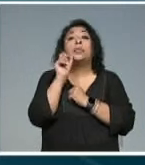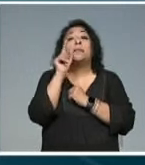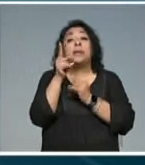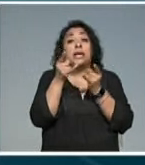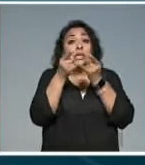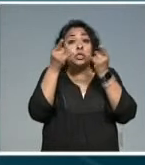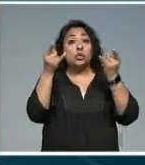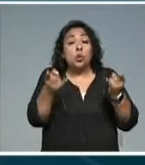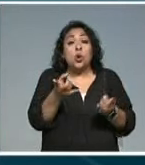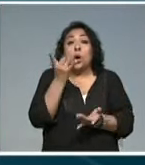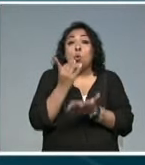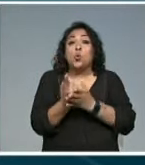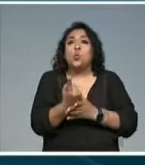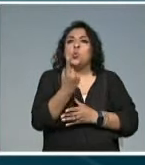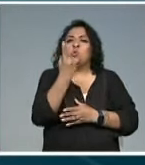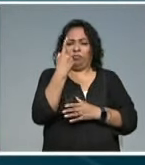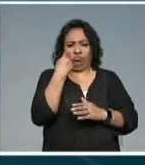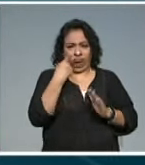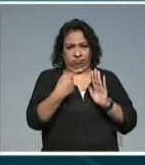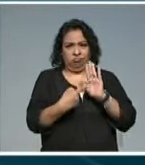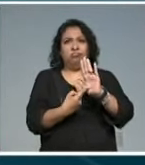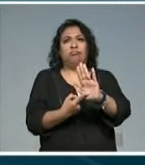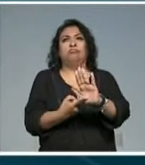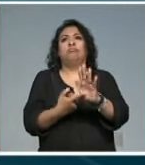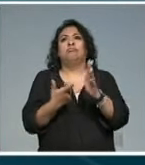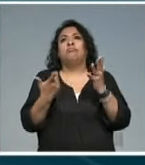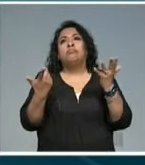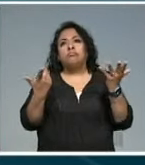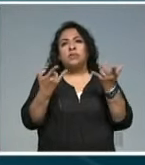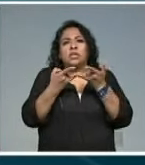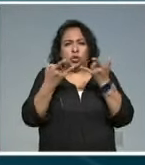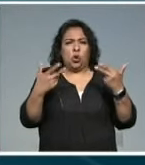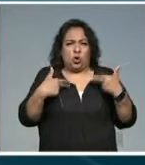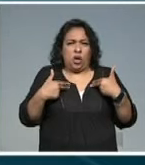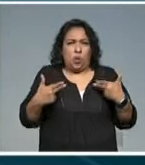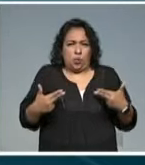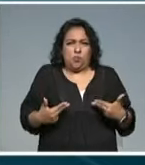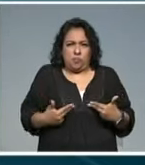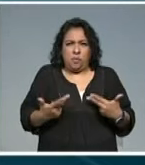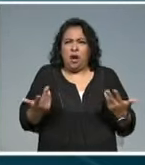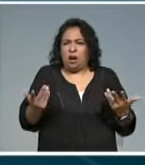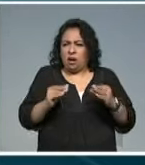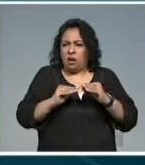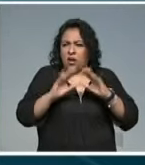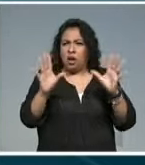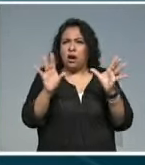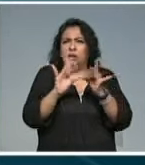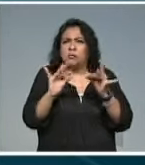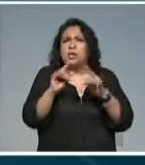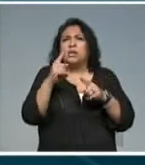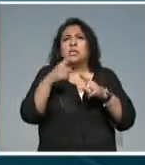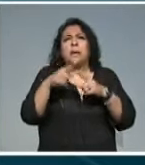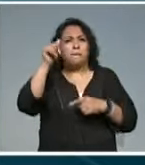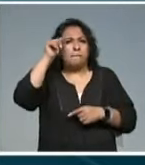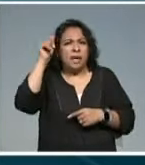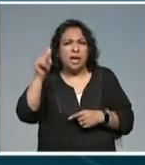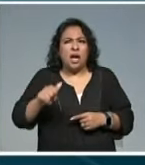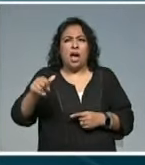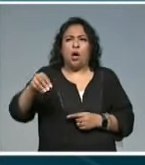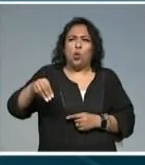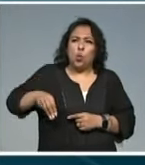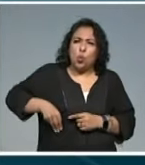una historia única, sostenida en una historia humana definida por el pecado, por la